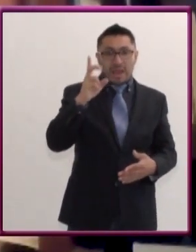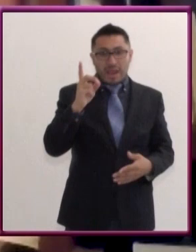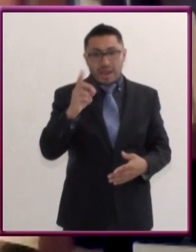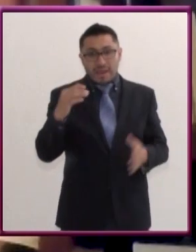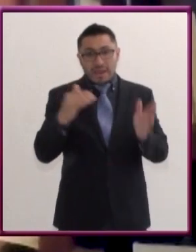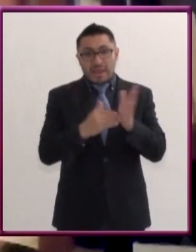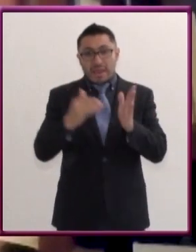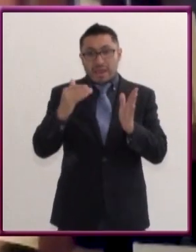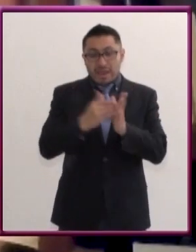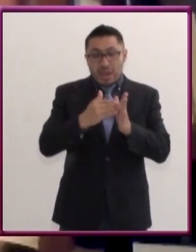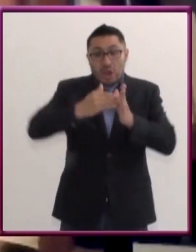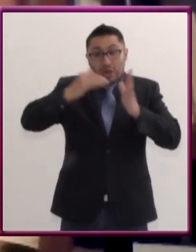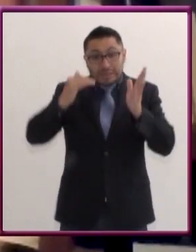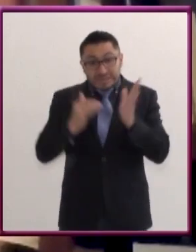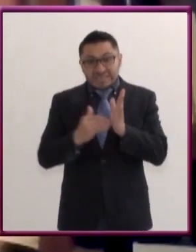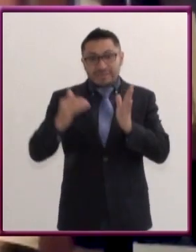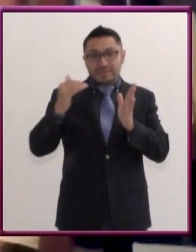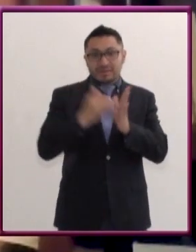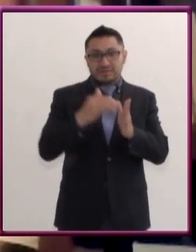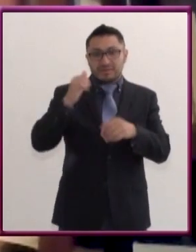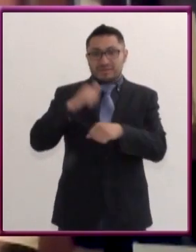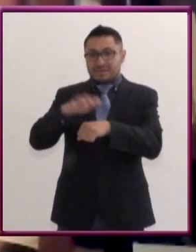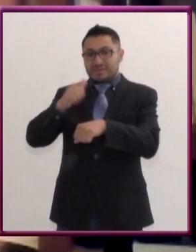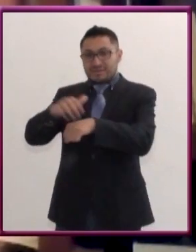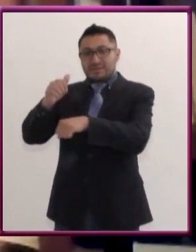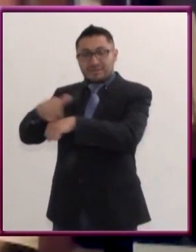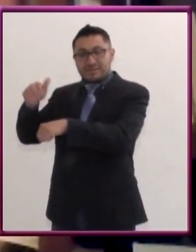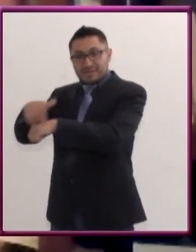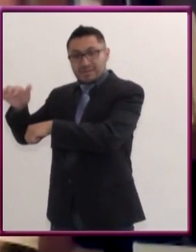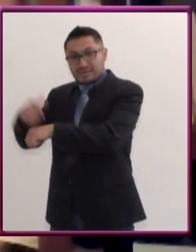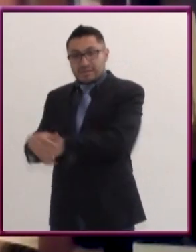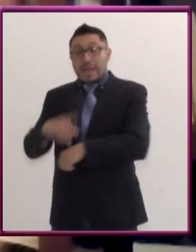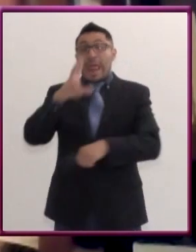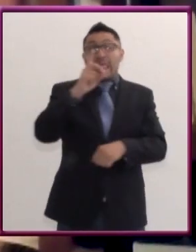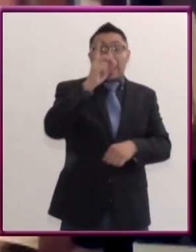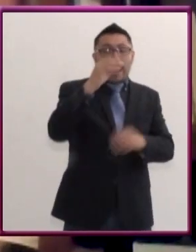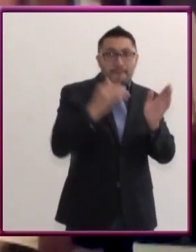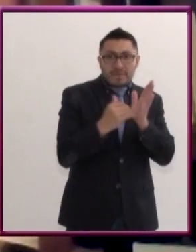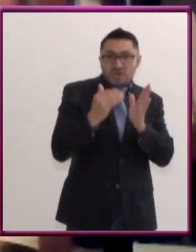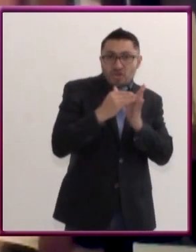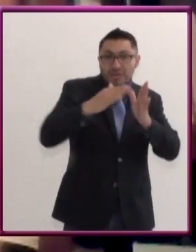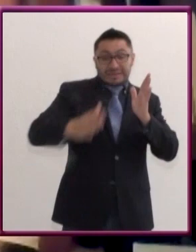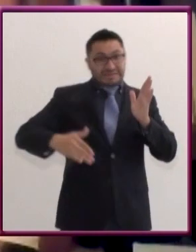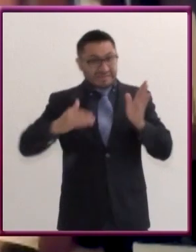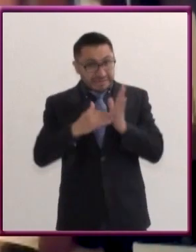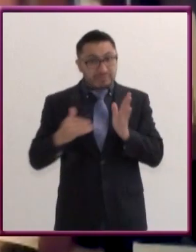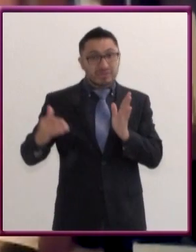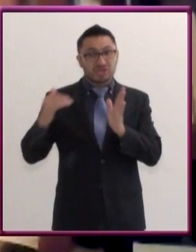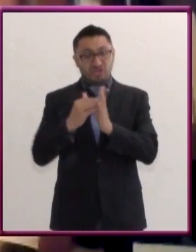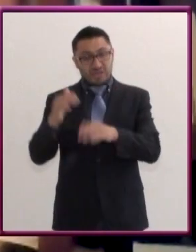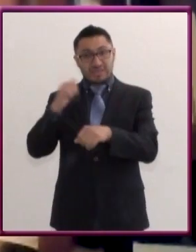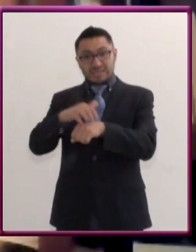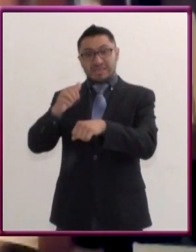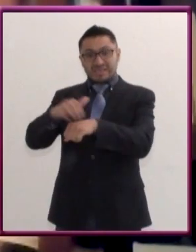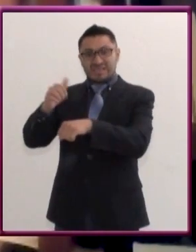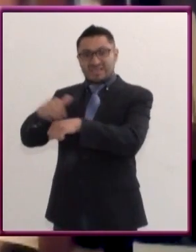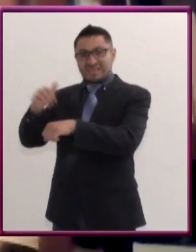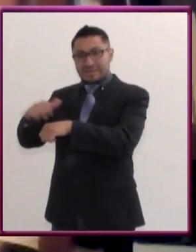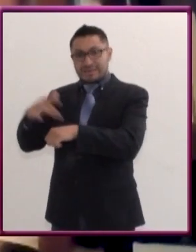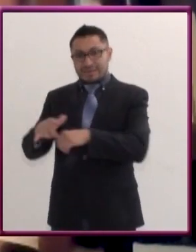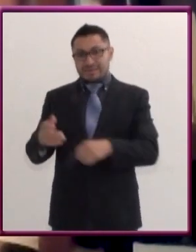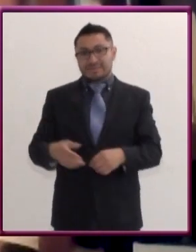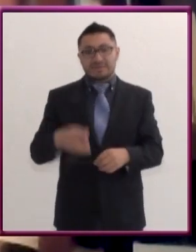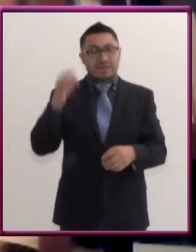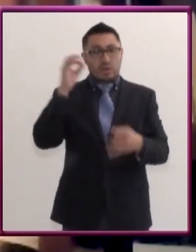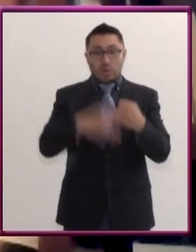30 millones de decimales. 30 billones de decimales es el